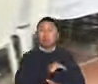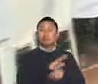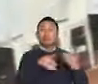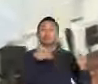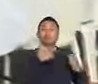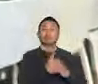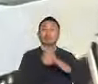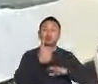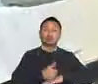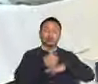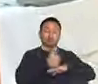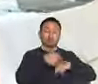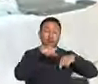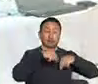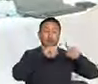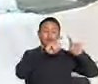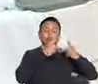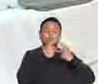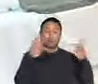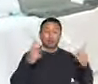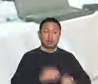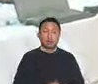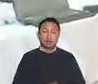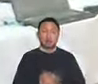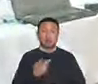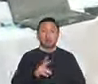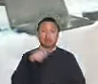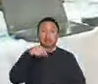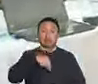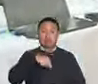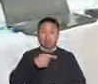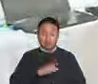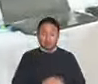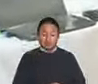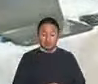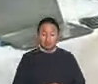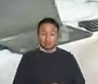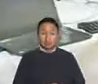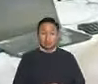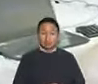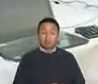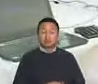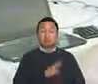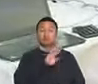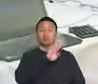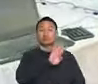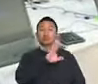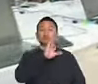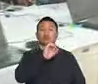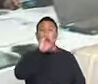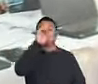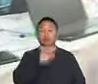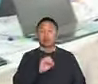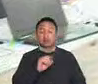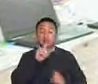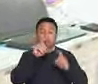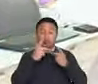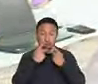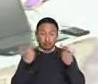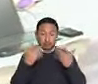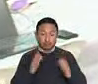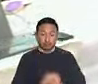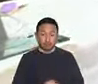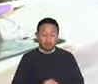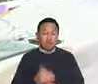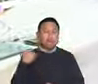las dignidades, incluso la consulta popular se lleva ya computarizado alrededor del 40%. En mayor